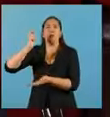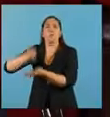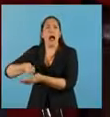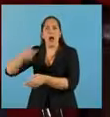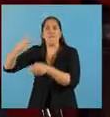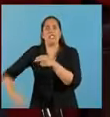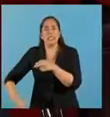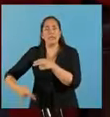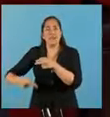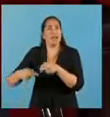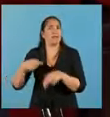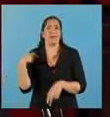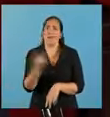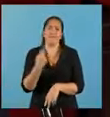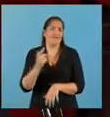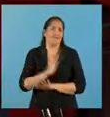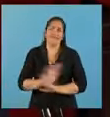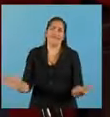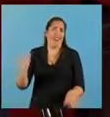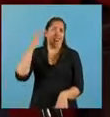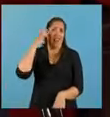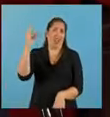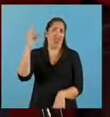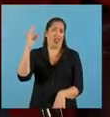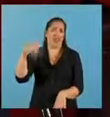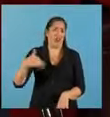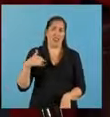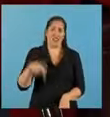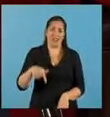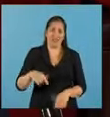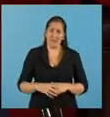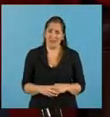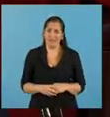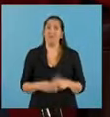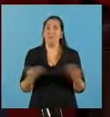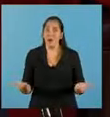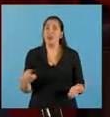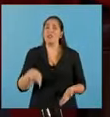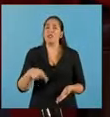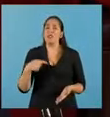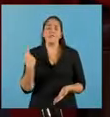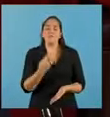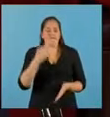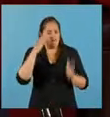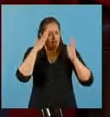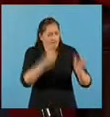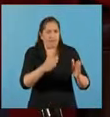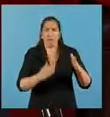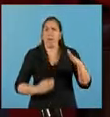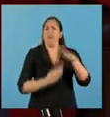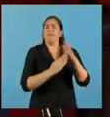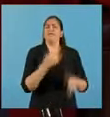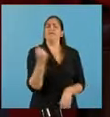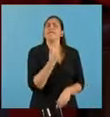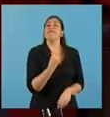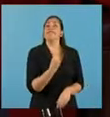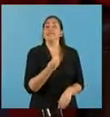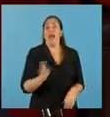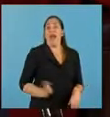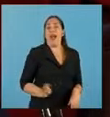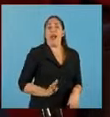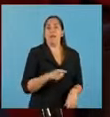deudas, batimos todos los récords. Por eso, la lucha contra el hambre es nuestra prioridad, porque comer no